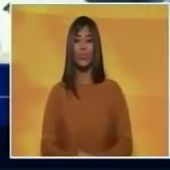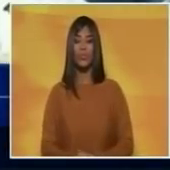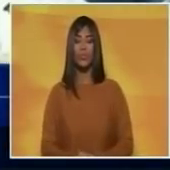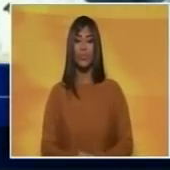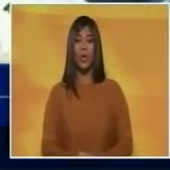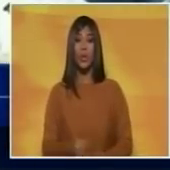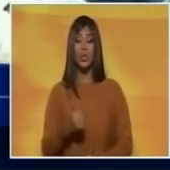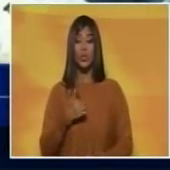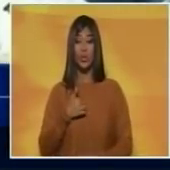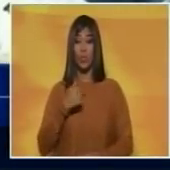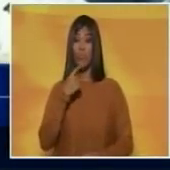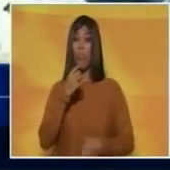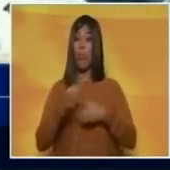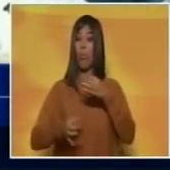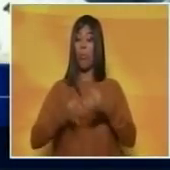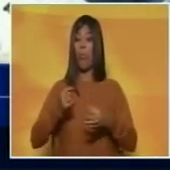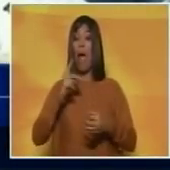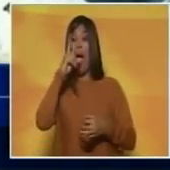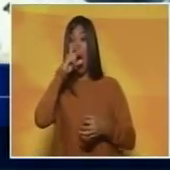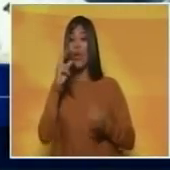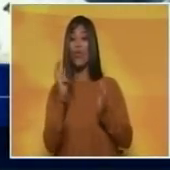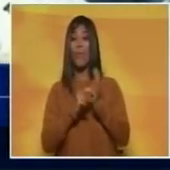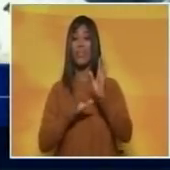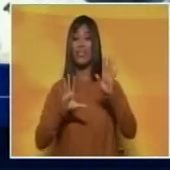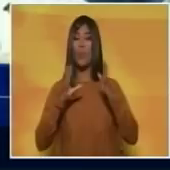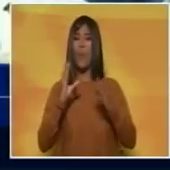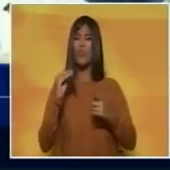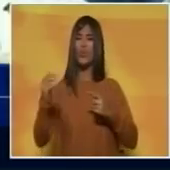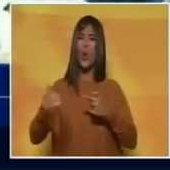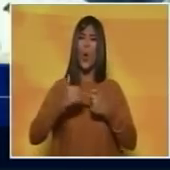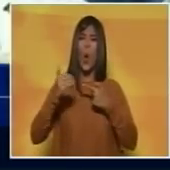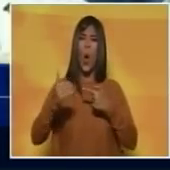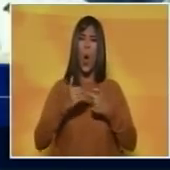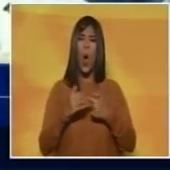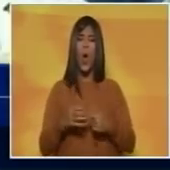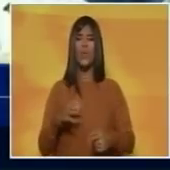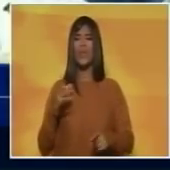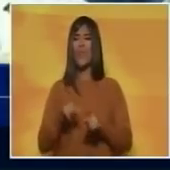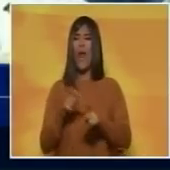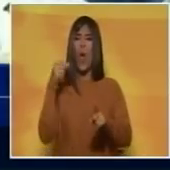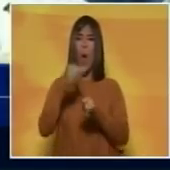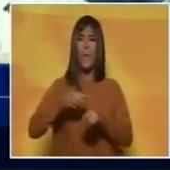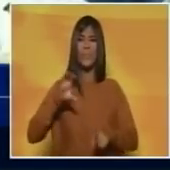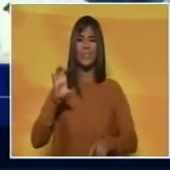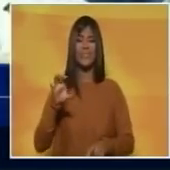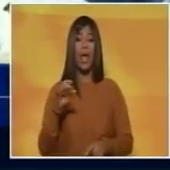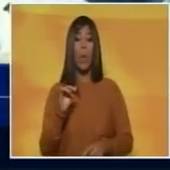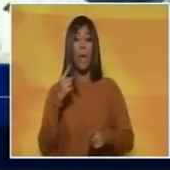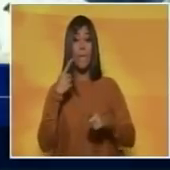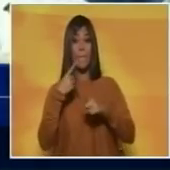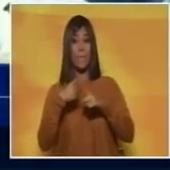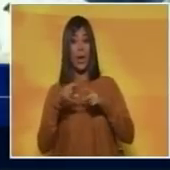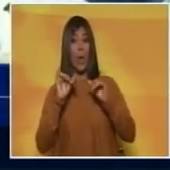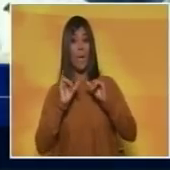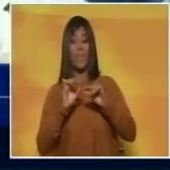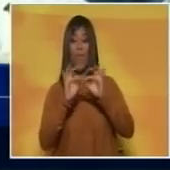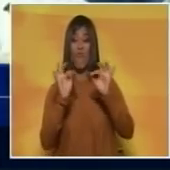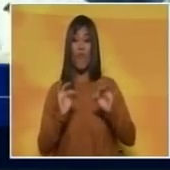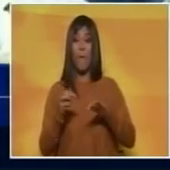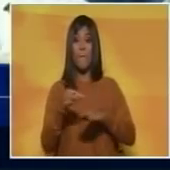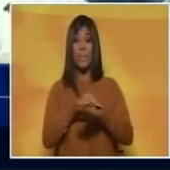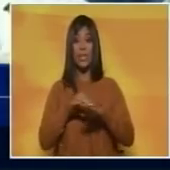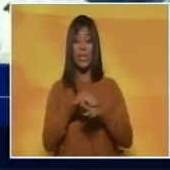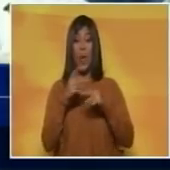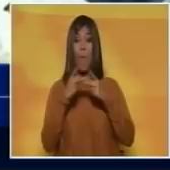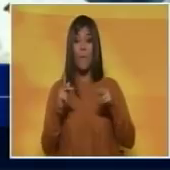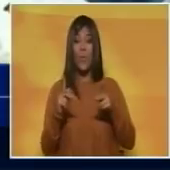que este año ha sido marcado por acciones desestabilizadoras e intentos de golpe de Estado, pero que en ese marco el Ministerio